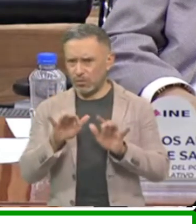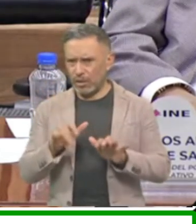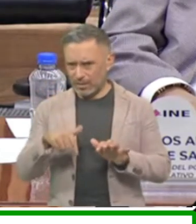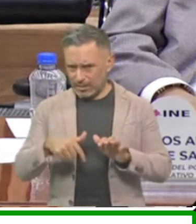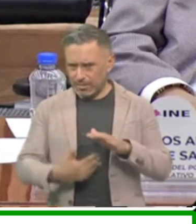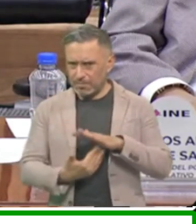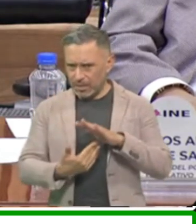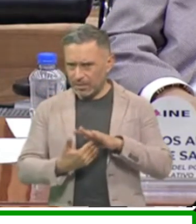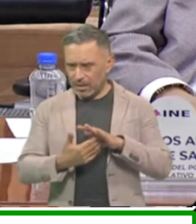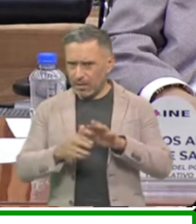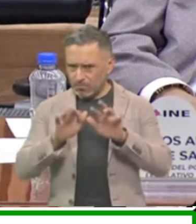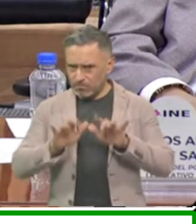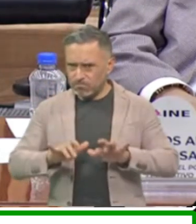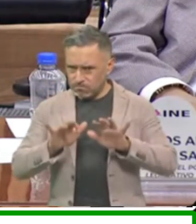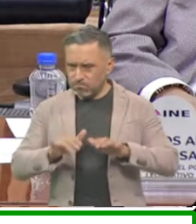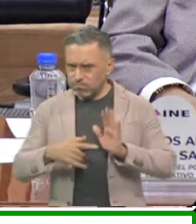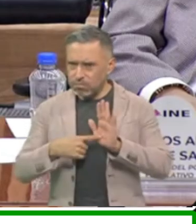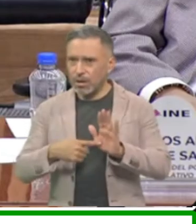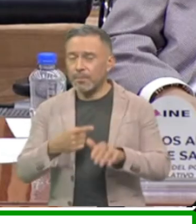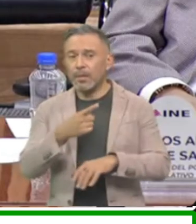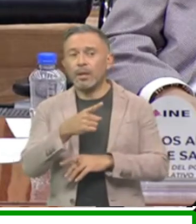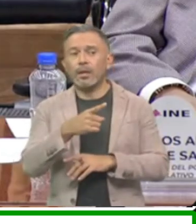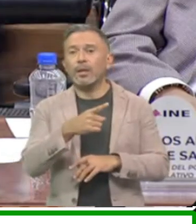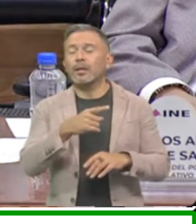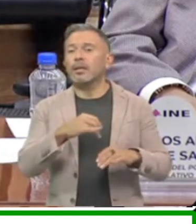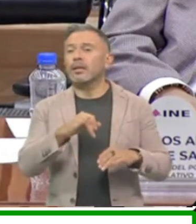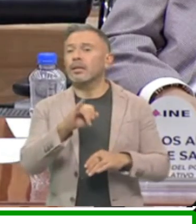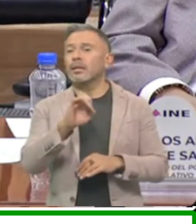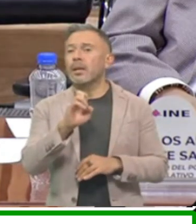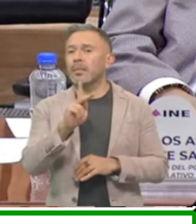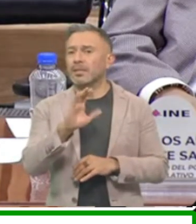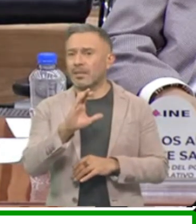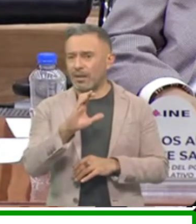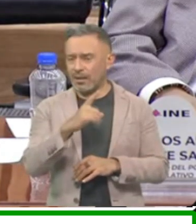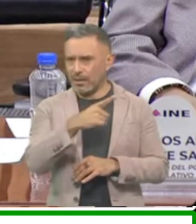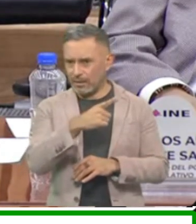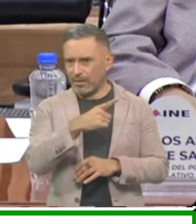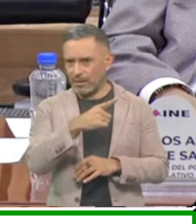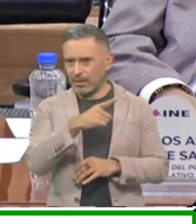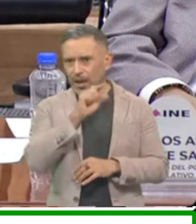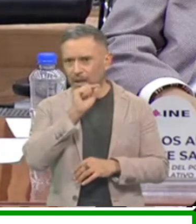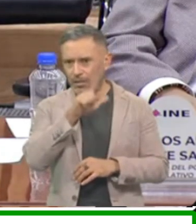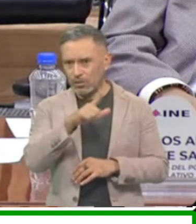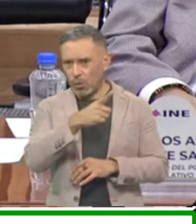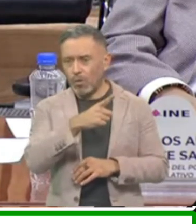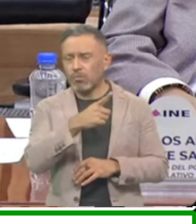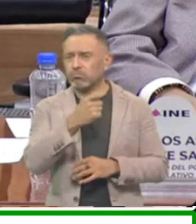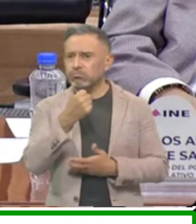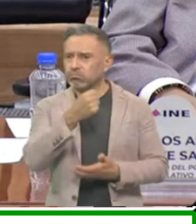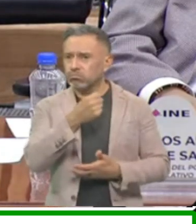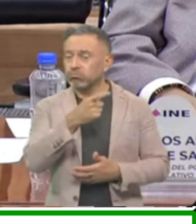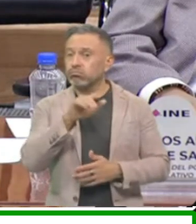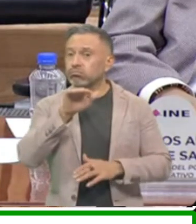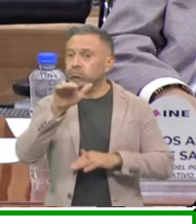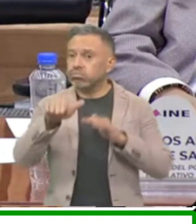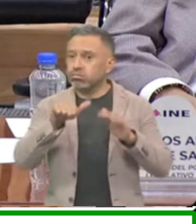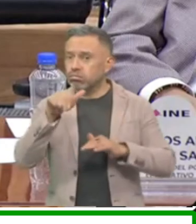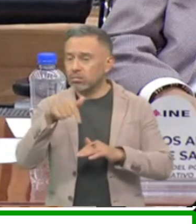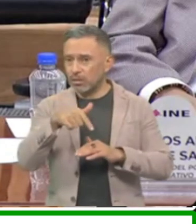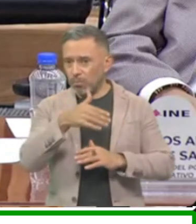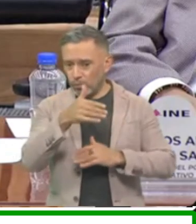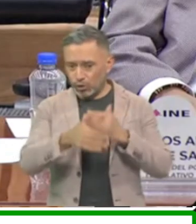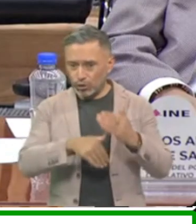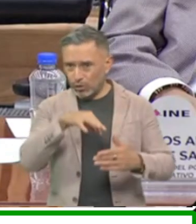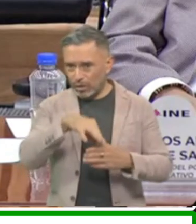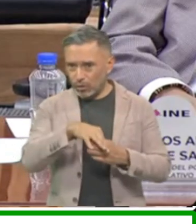mesa, resulta que el OPLE de Jalisco, el IEPC, ha recibido exactamente los recursos que solicitó para este